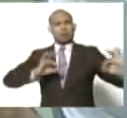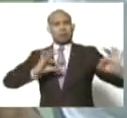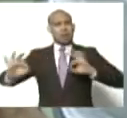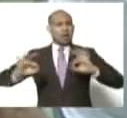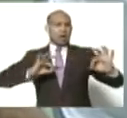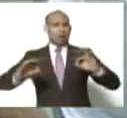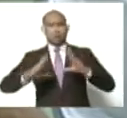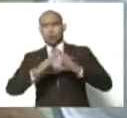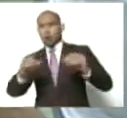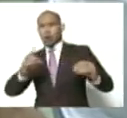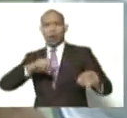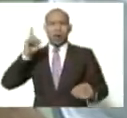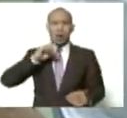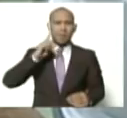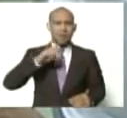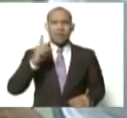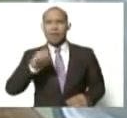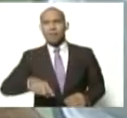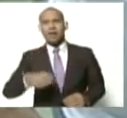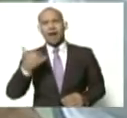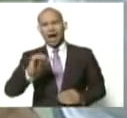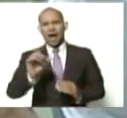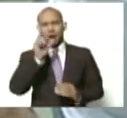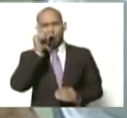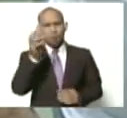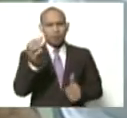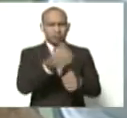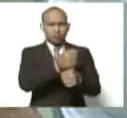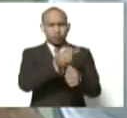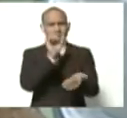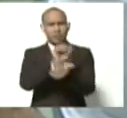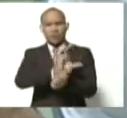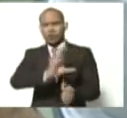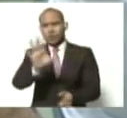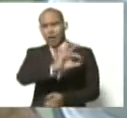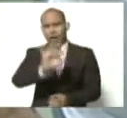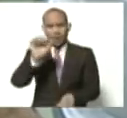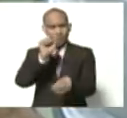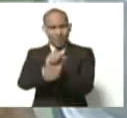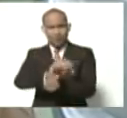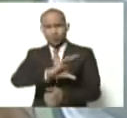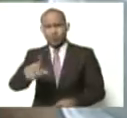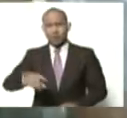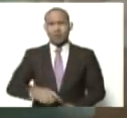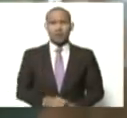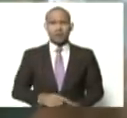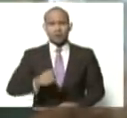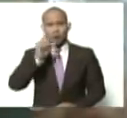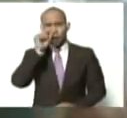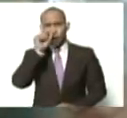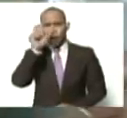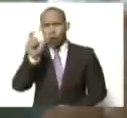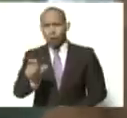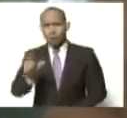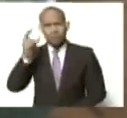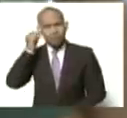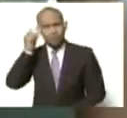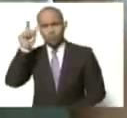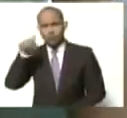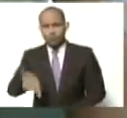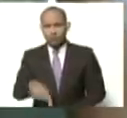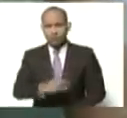un caso. Tienen detenido a 2 de los hermanos Sequea, tienen detenida a alias Alex, a todas ellas las